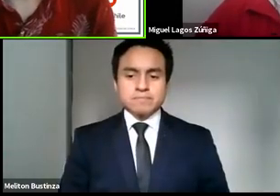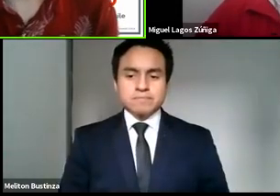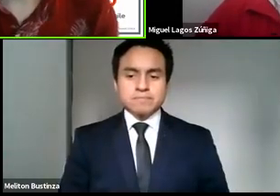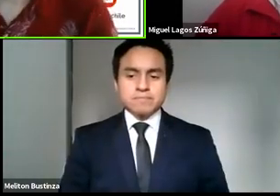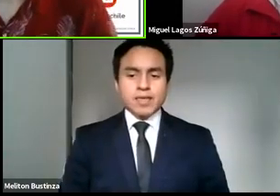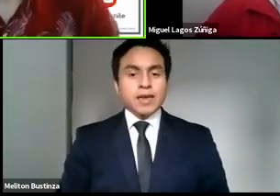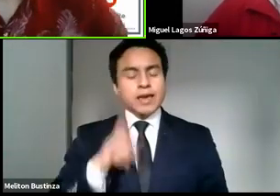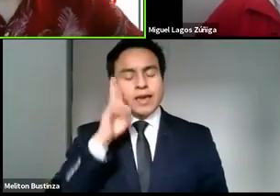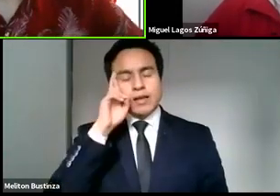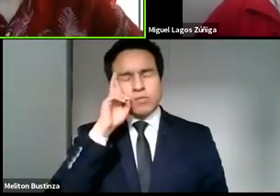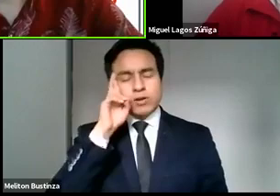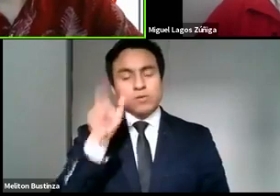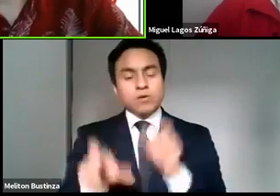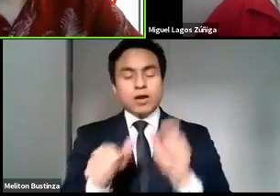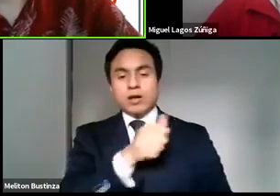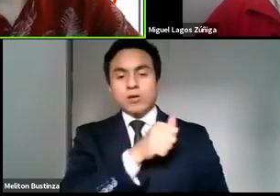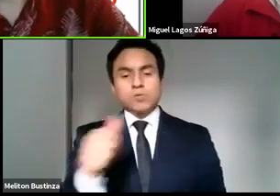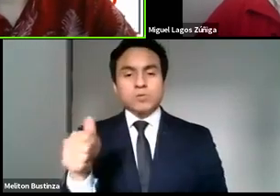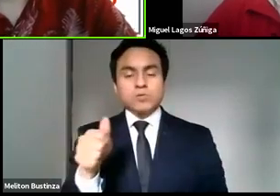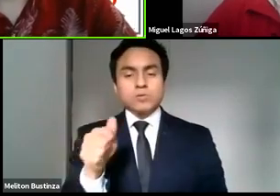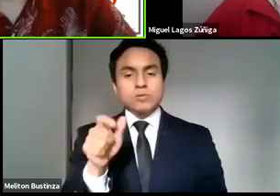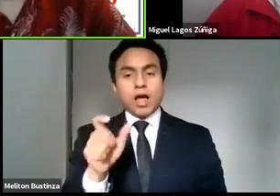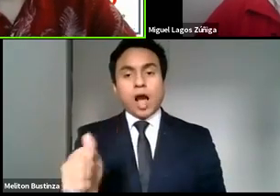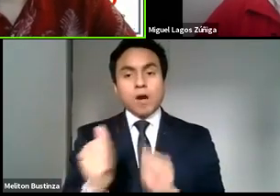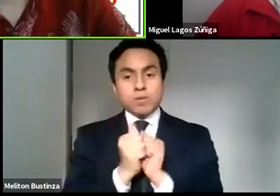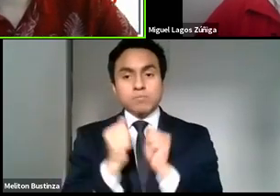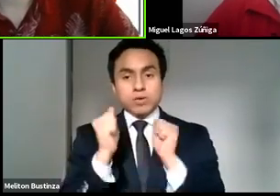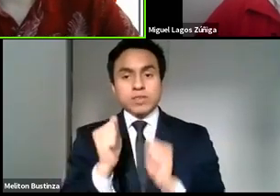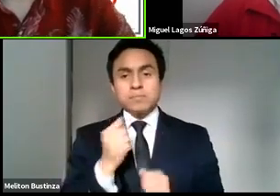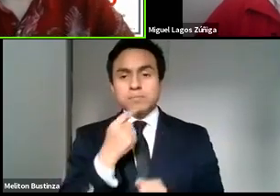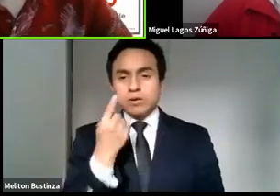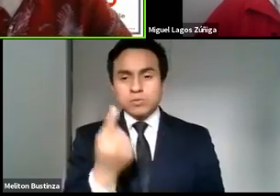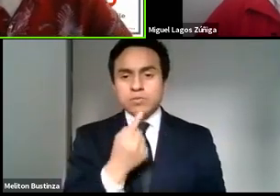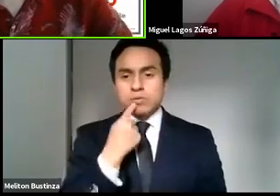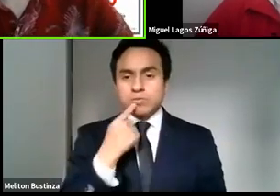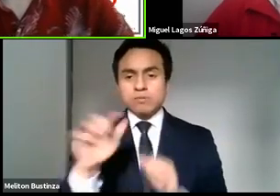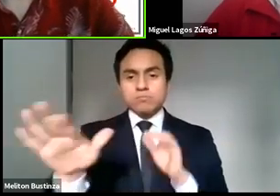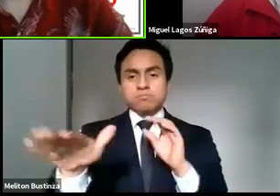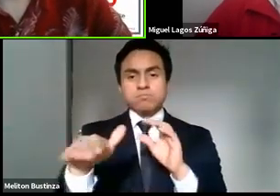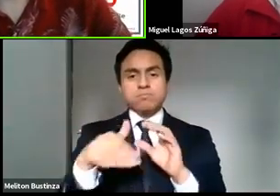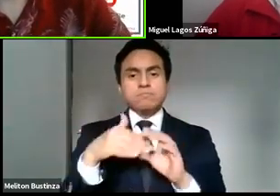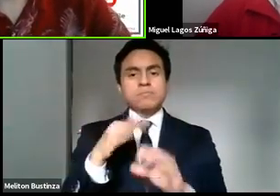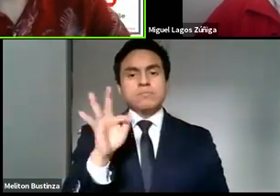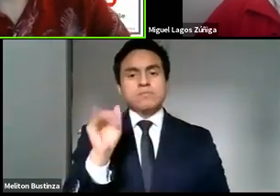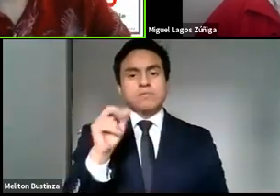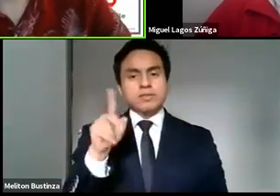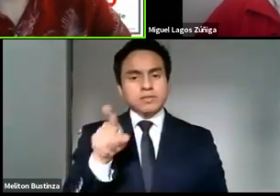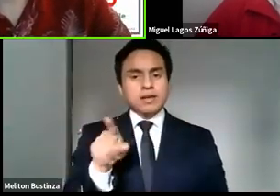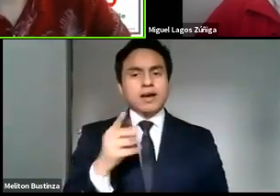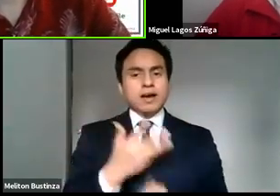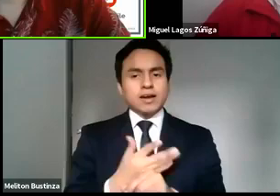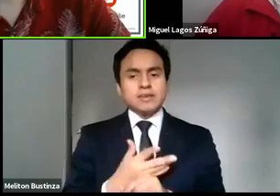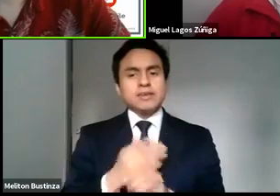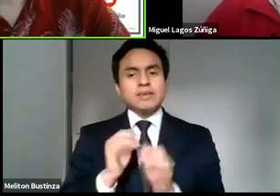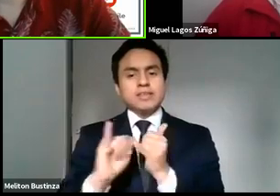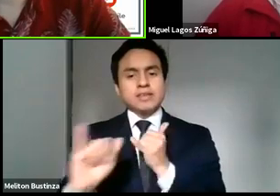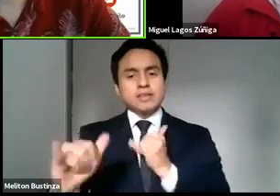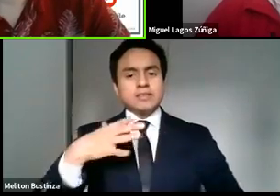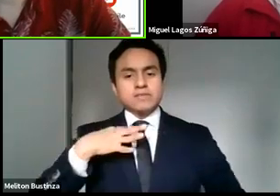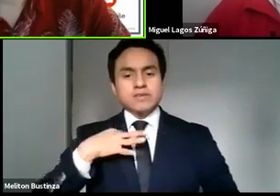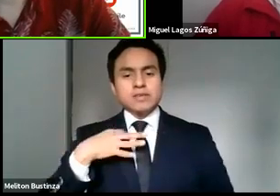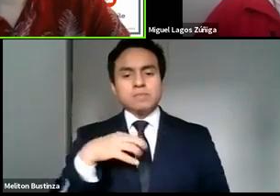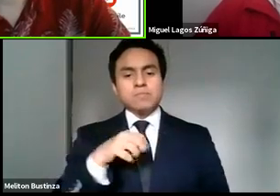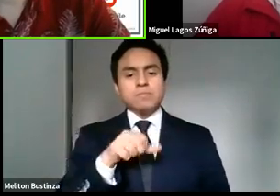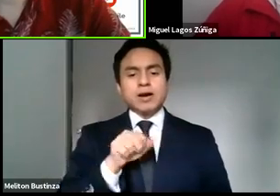Les recuerdo a todos y todas quienes nos acompañan que pueden enviar sus preguntas a través de los fanpage del Departamento de Ingeniería Civil y del Par